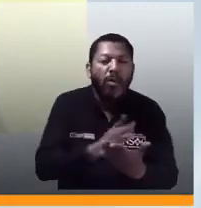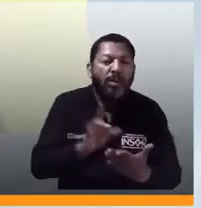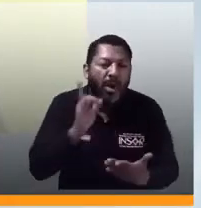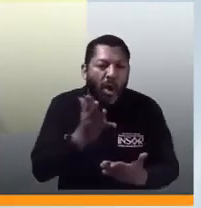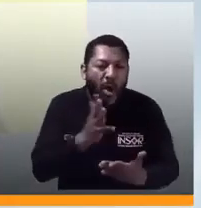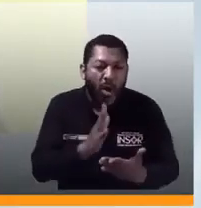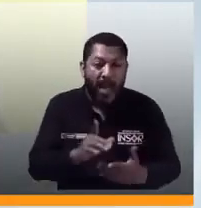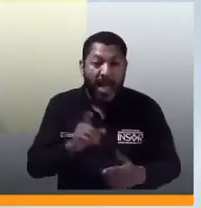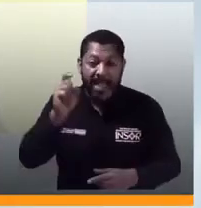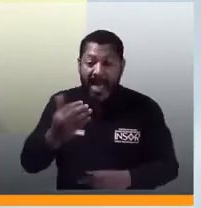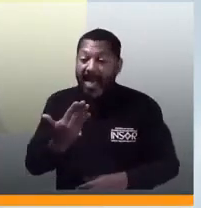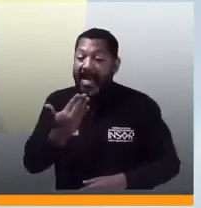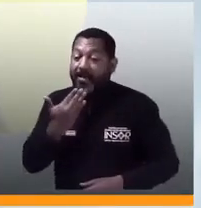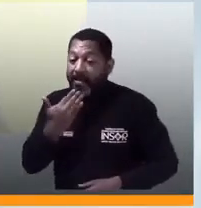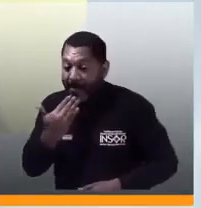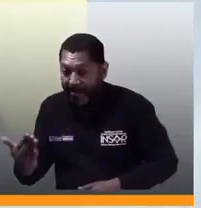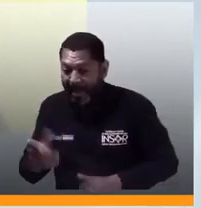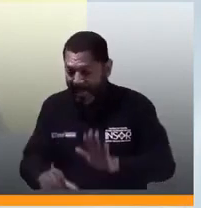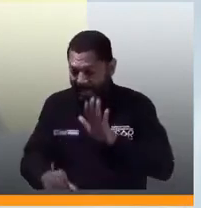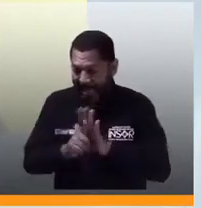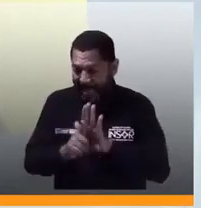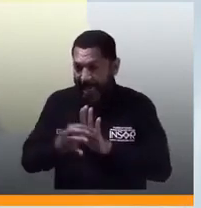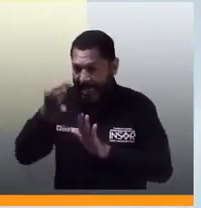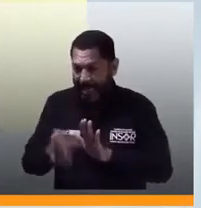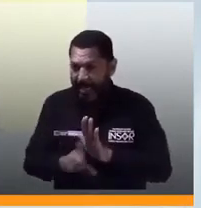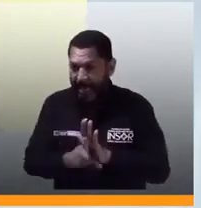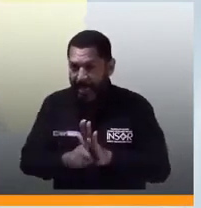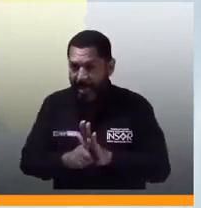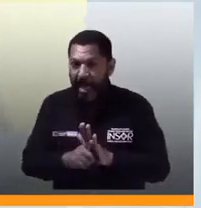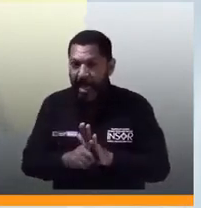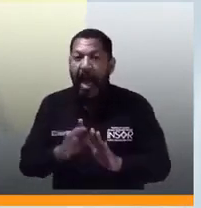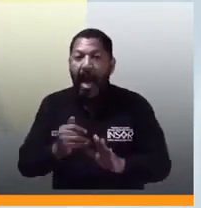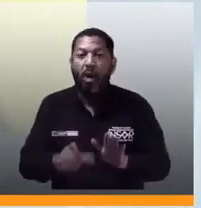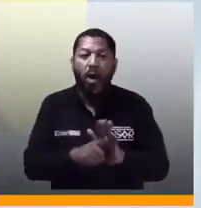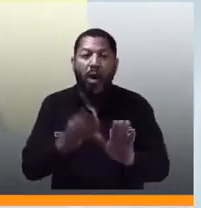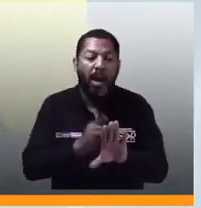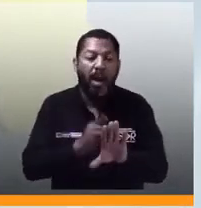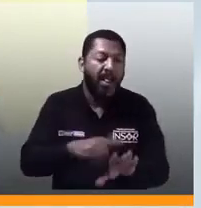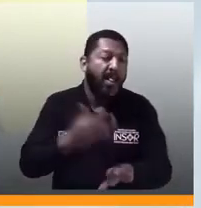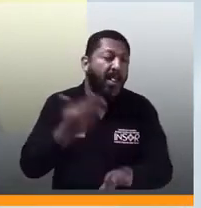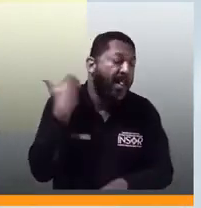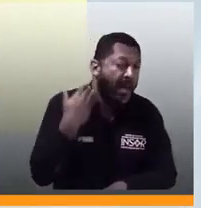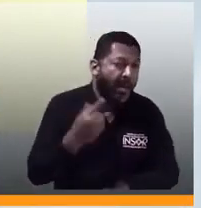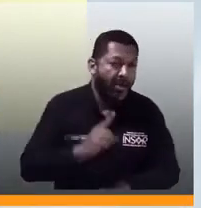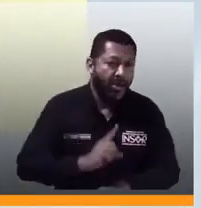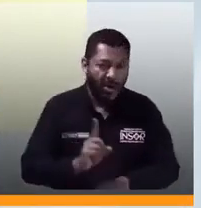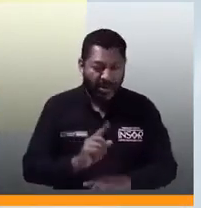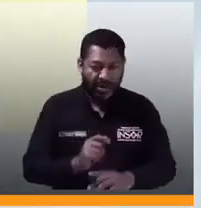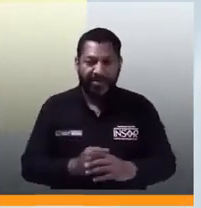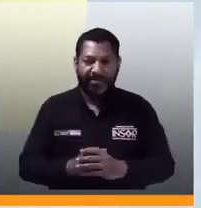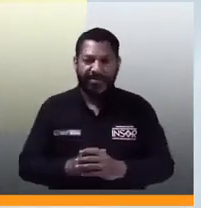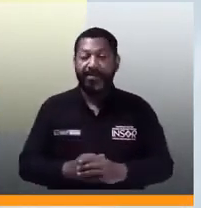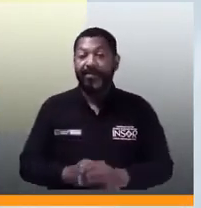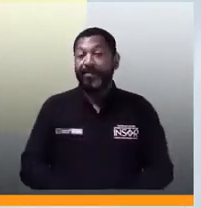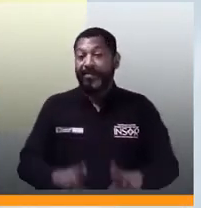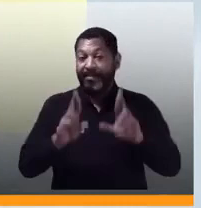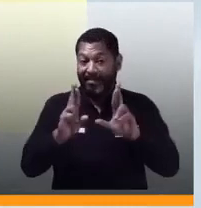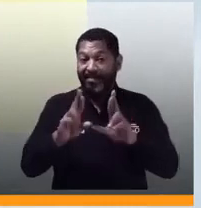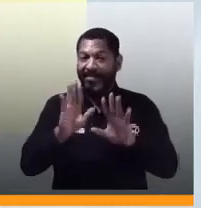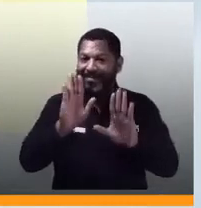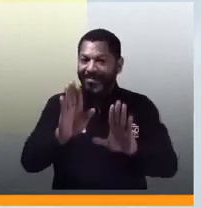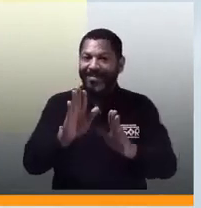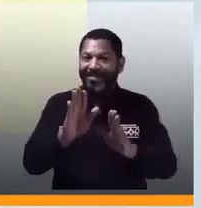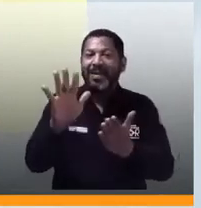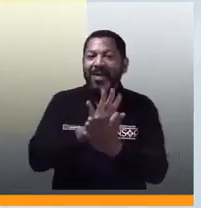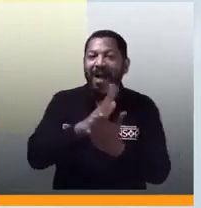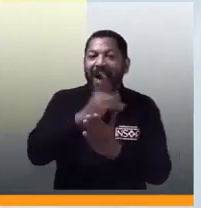infringir derechos de autor. Lo ideal es conseguir videos o materiales